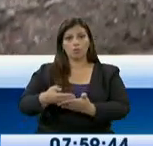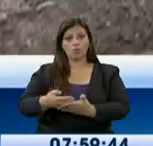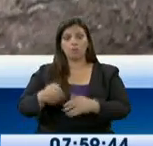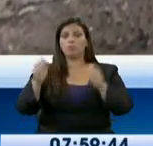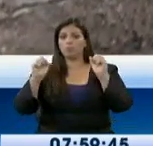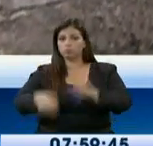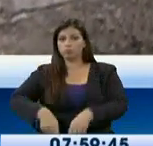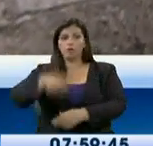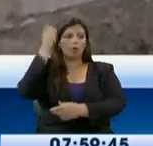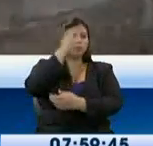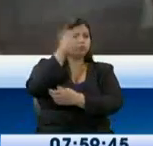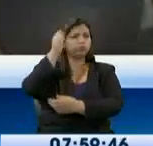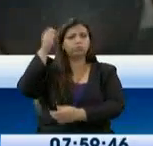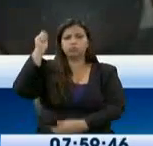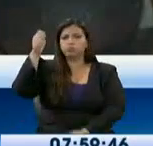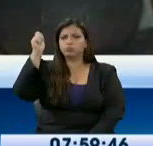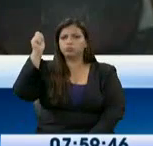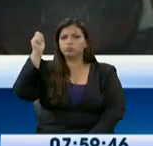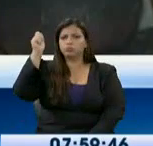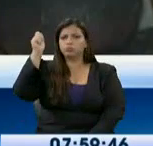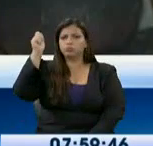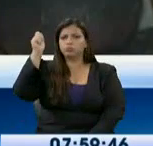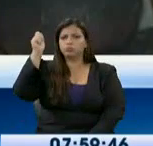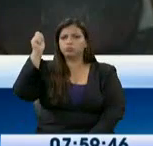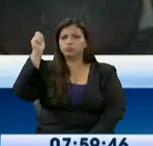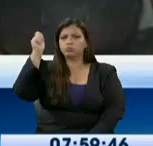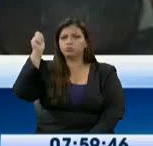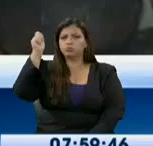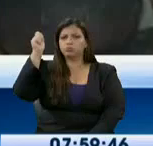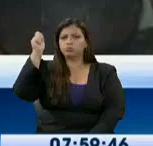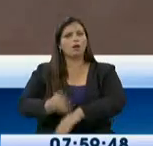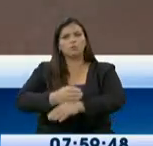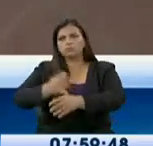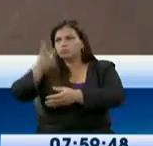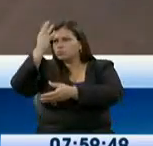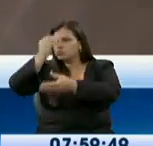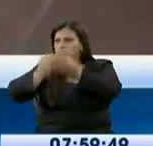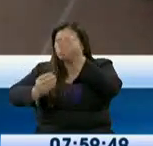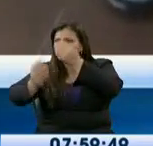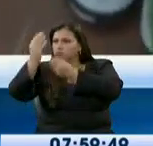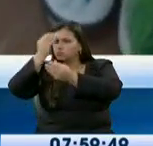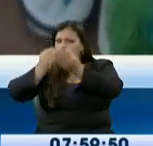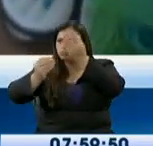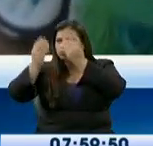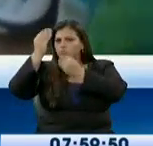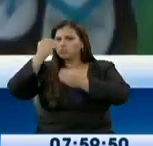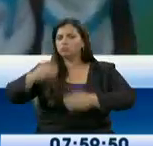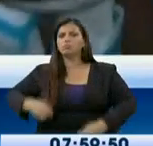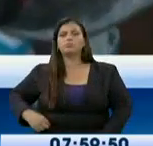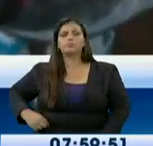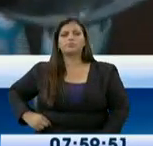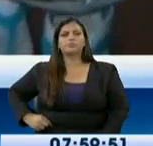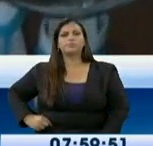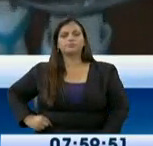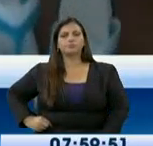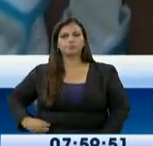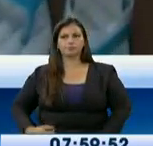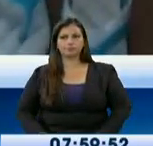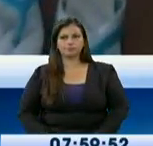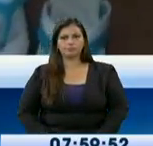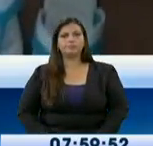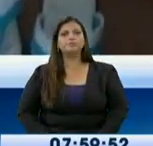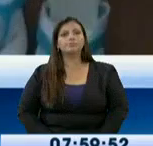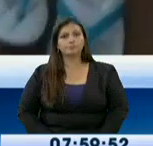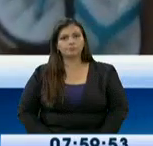que nunca termina. Mañana pasado puedo conocer mucho más, porque todo lo que sea que lo que vamos